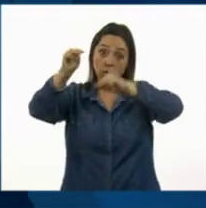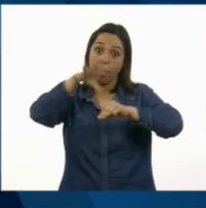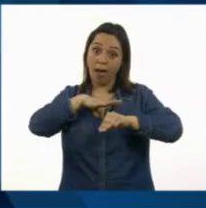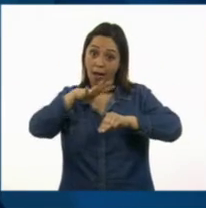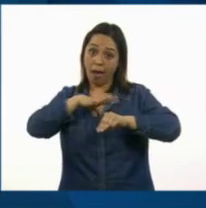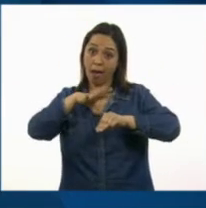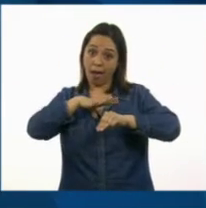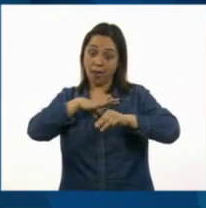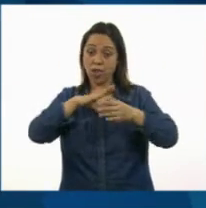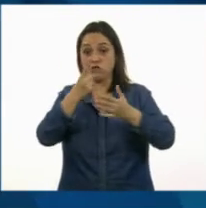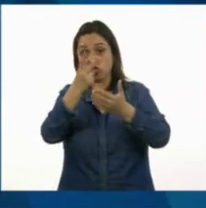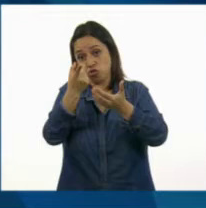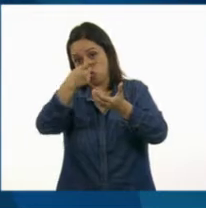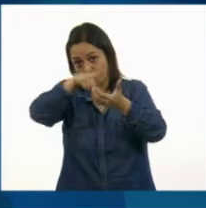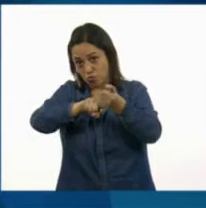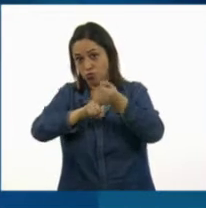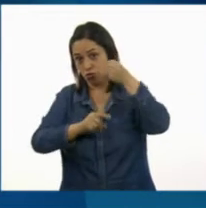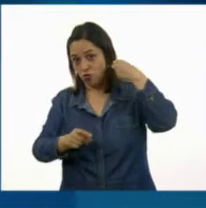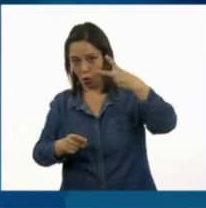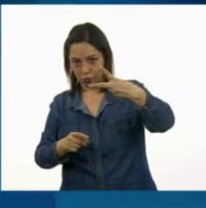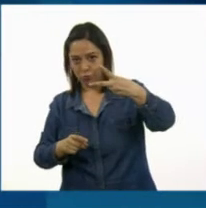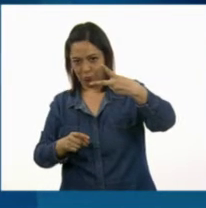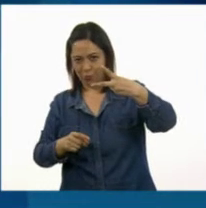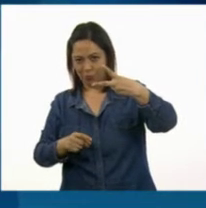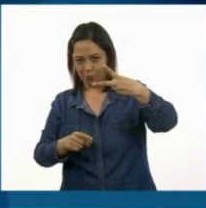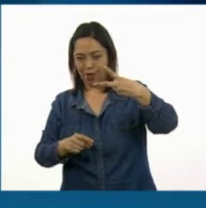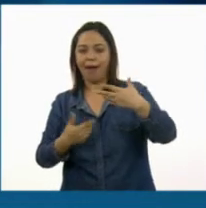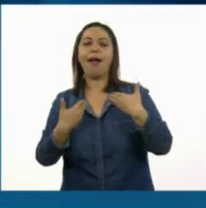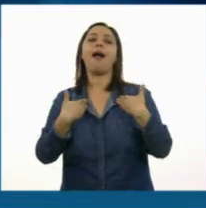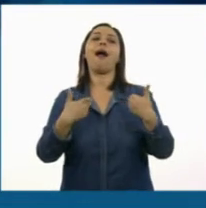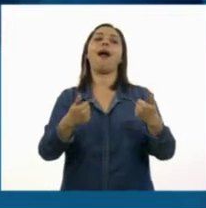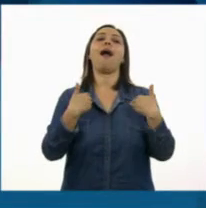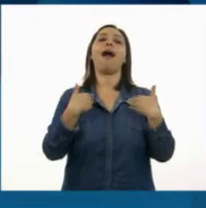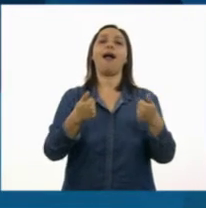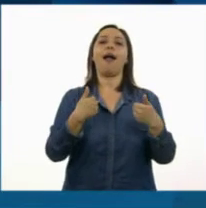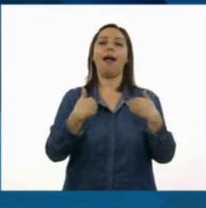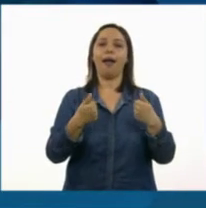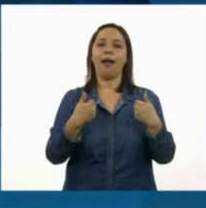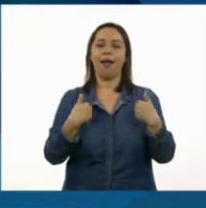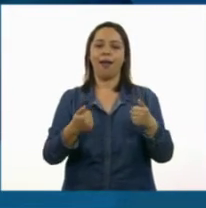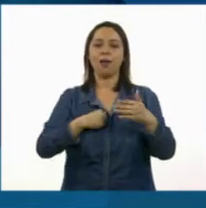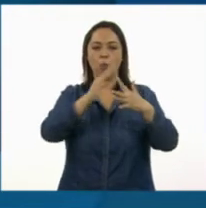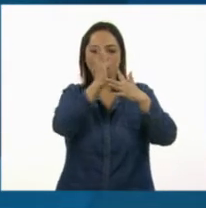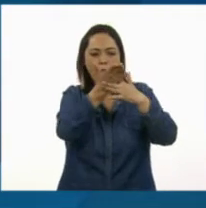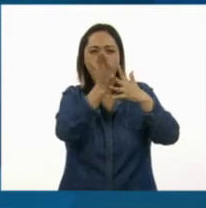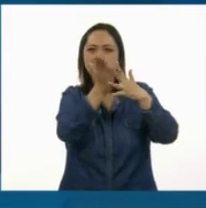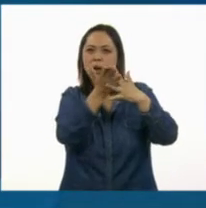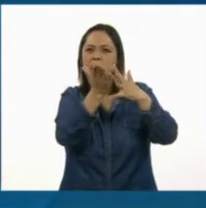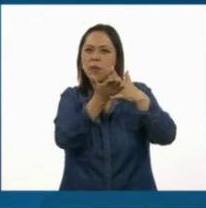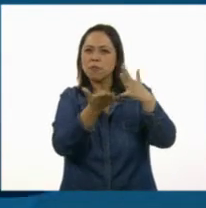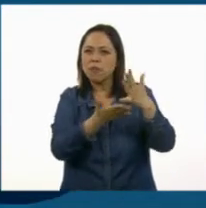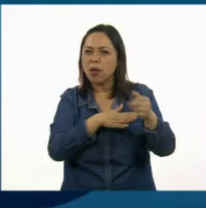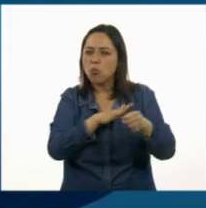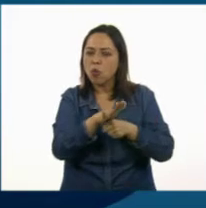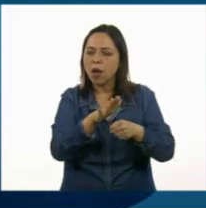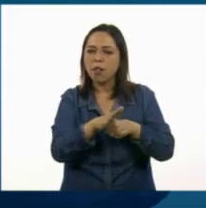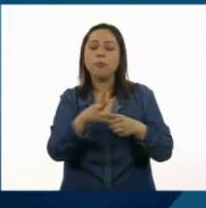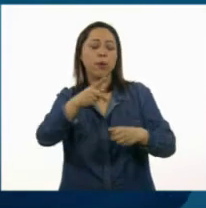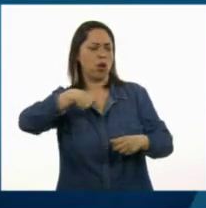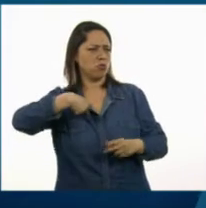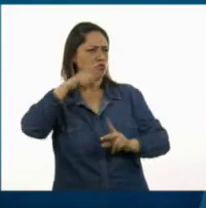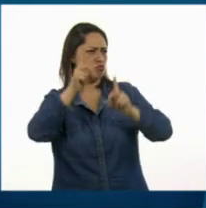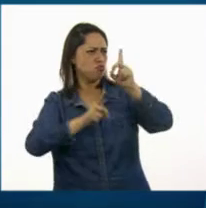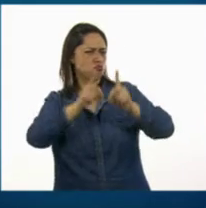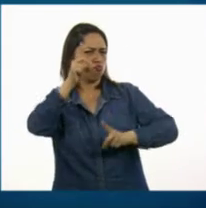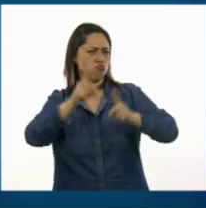vez ya encontramos los grupos y subgrupos. Pero en Sudamérica, maestro, yo no veo